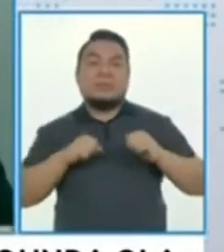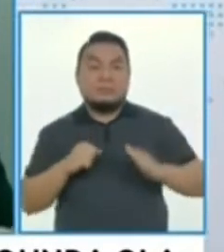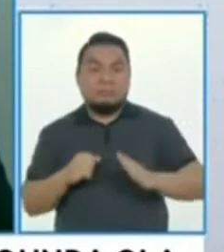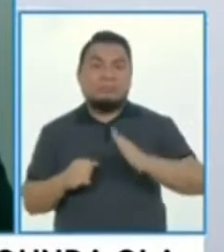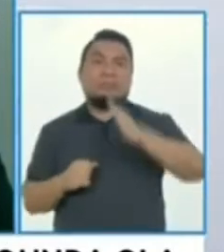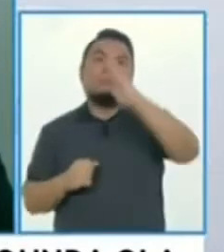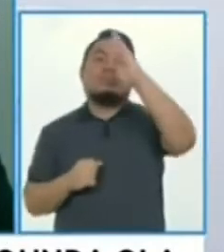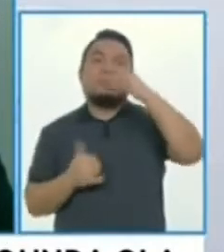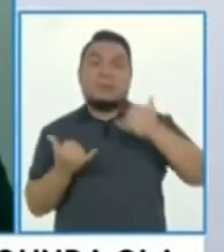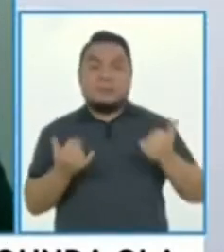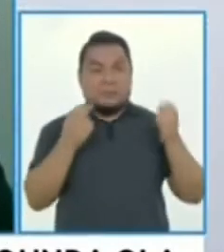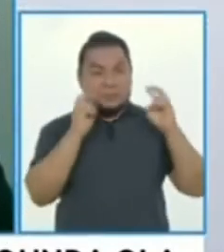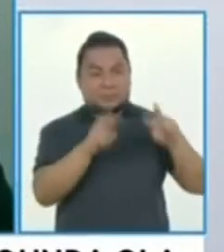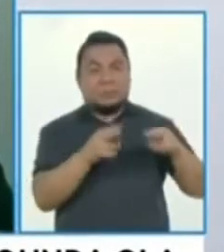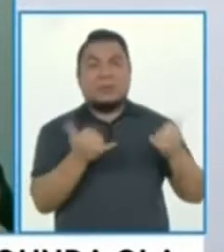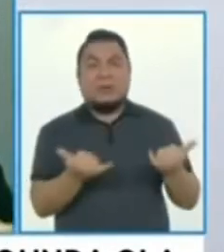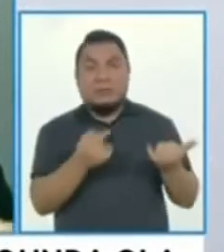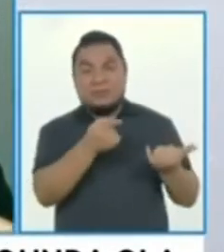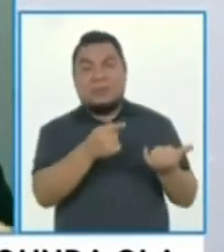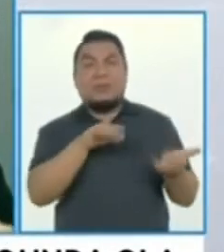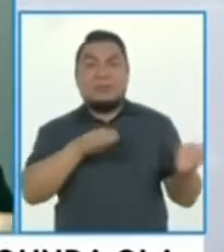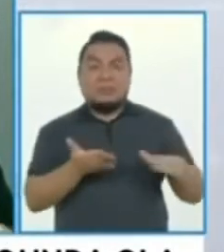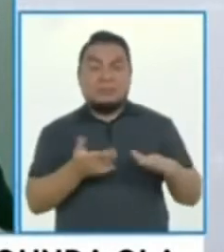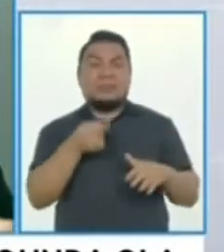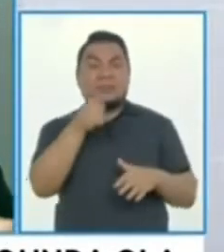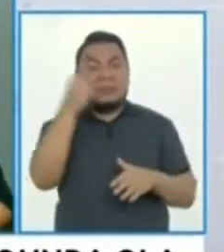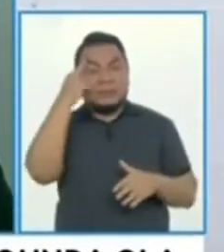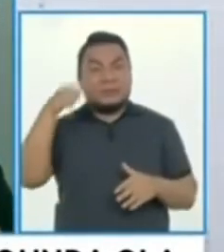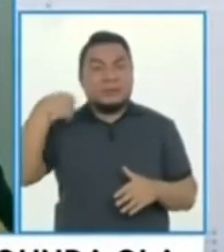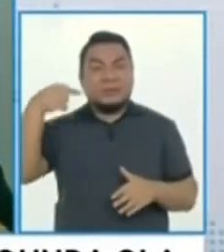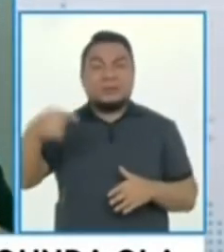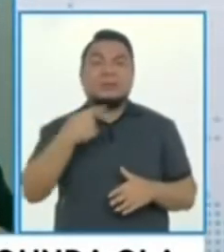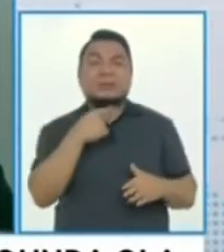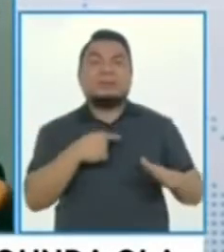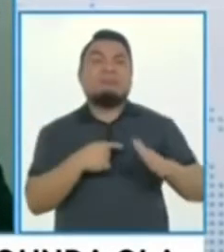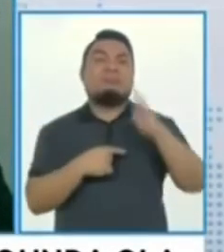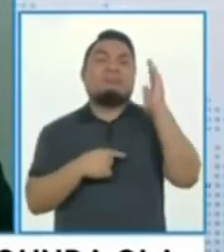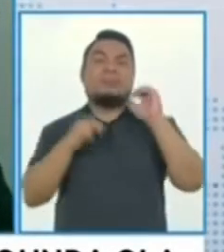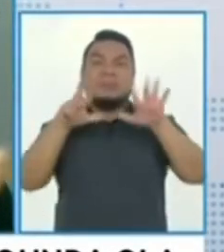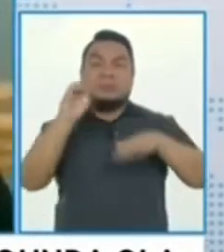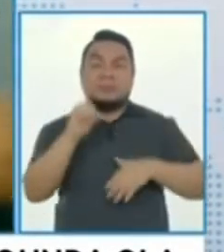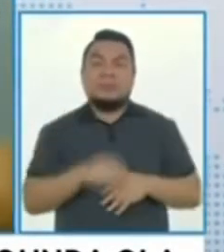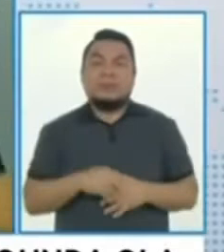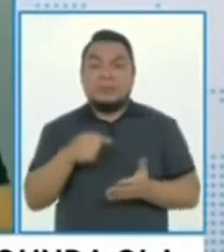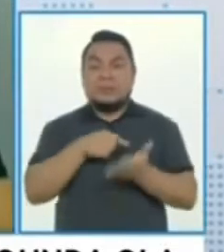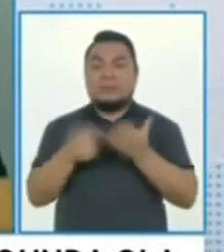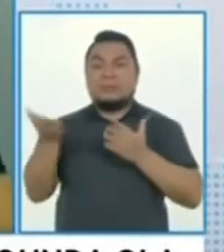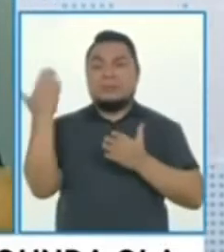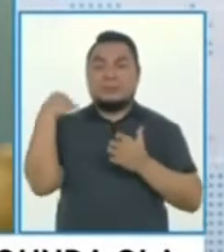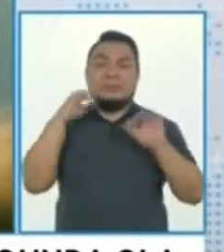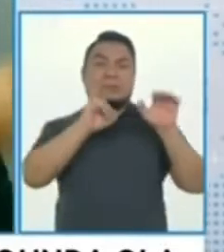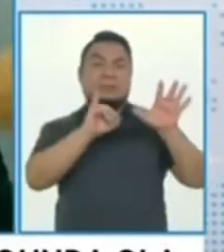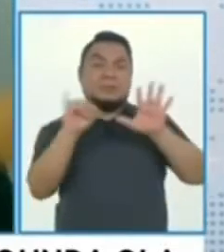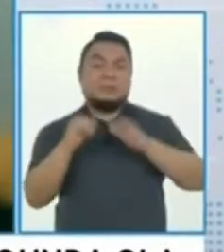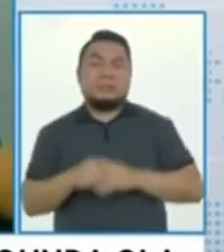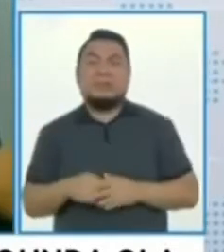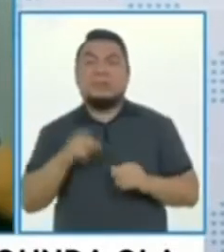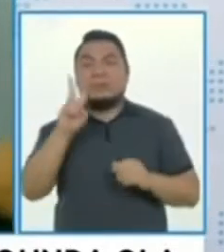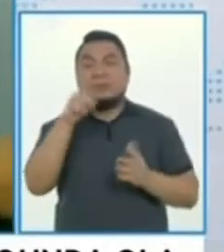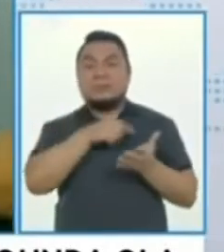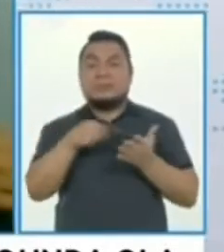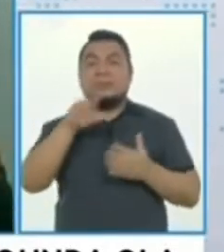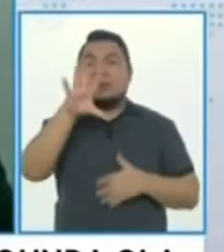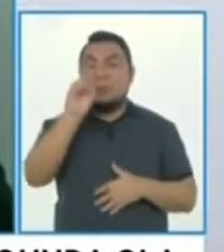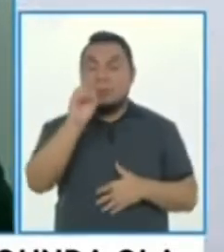despegar y es lo que está pasando ahora. Los fallecidos que reporta a diario el MISA son 80, la semana pasada eran 66, hace 2 semanas